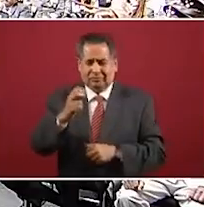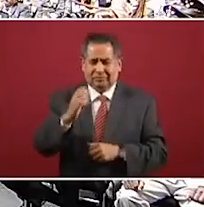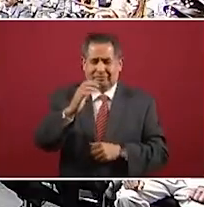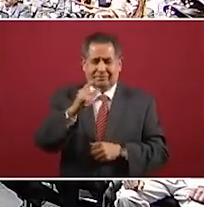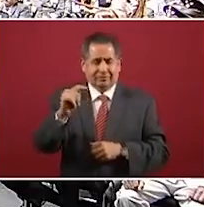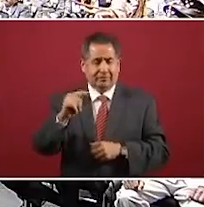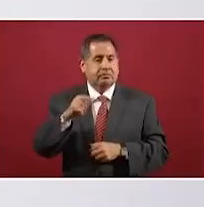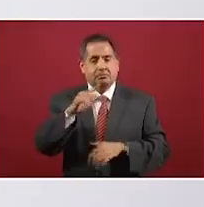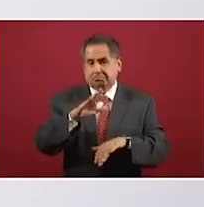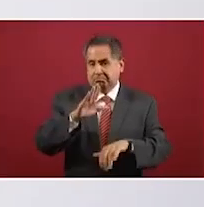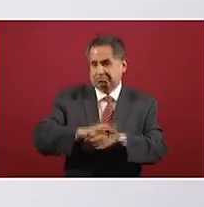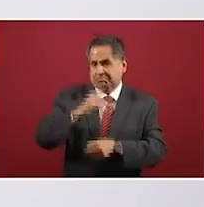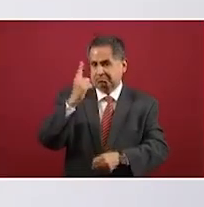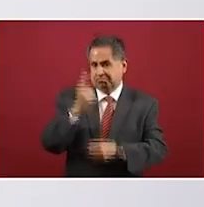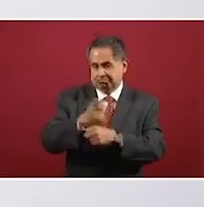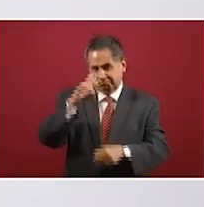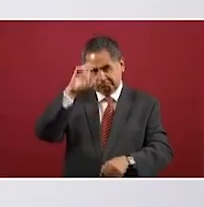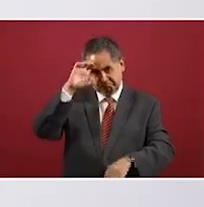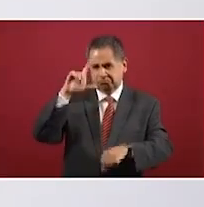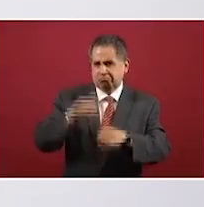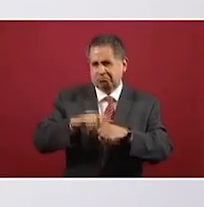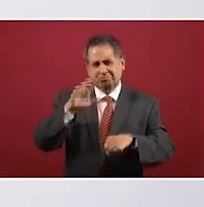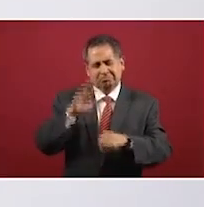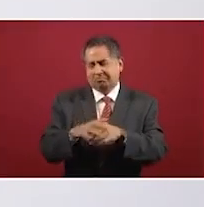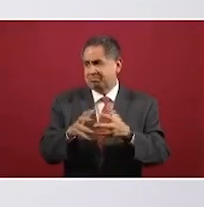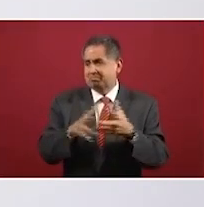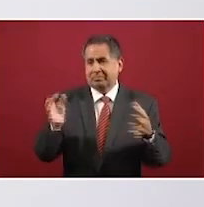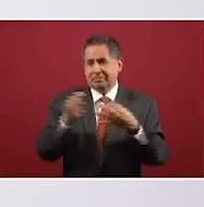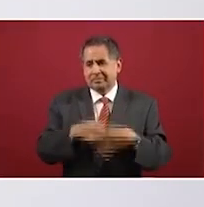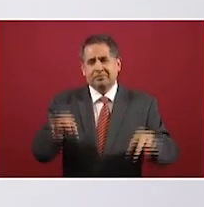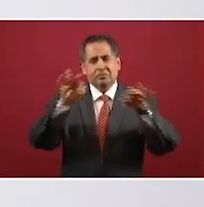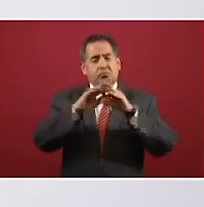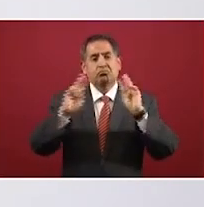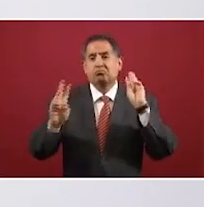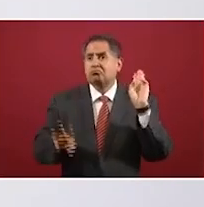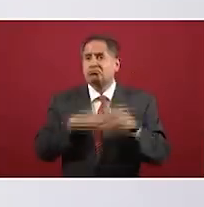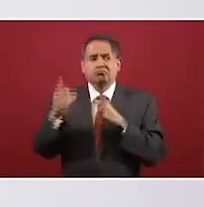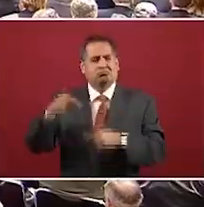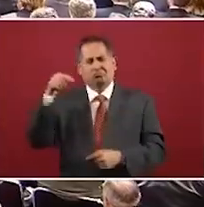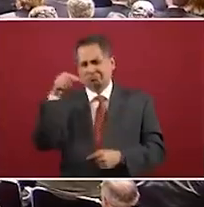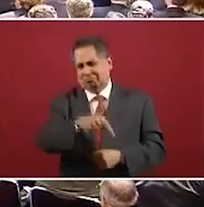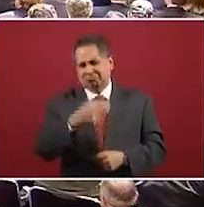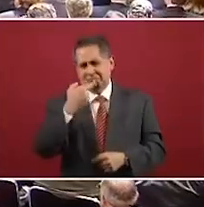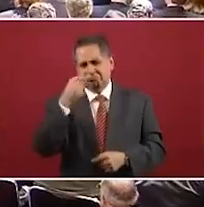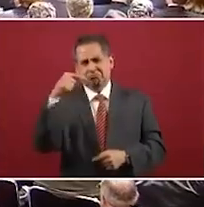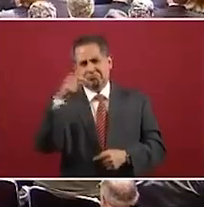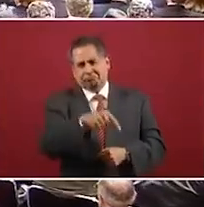que pronto será uno de los sitios culturales más importantes del mundo.